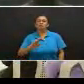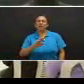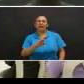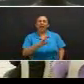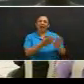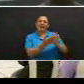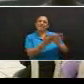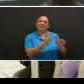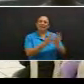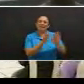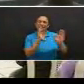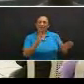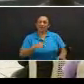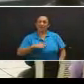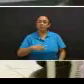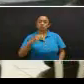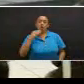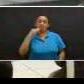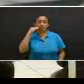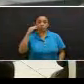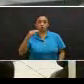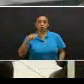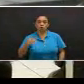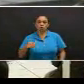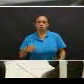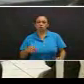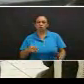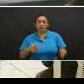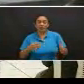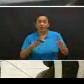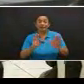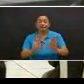son maduros, son los que estorban más el paso.